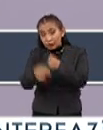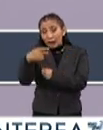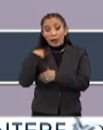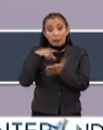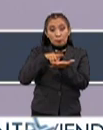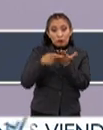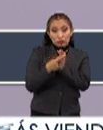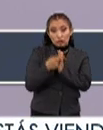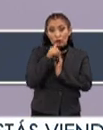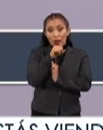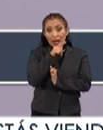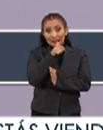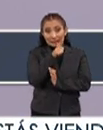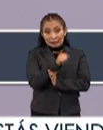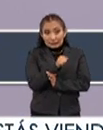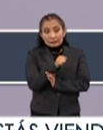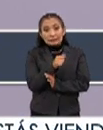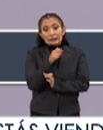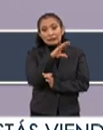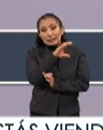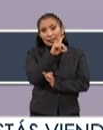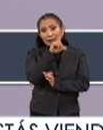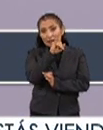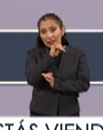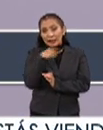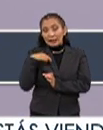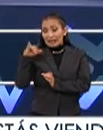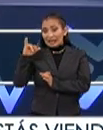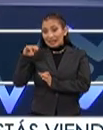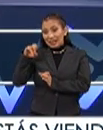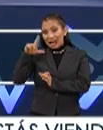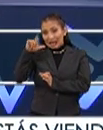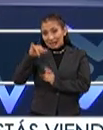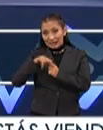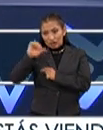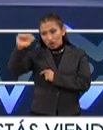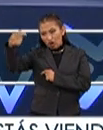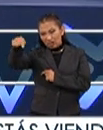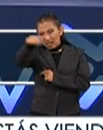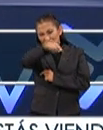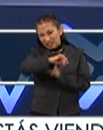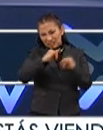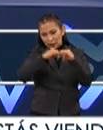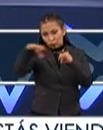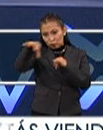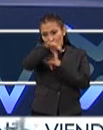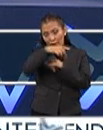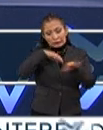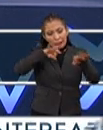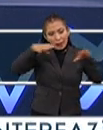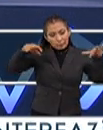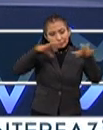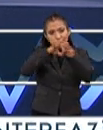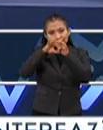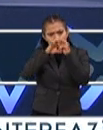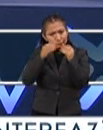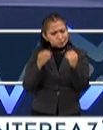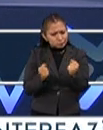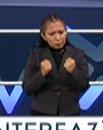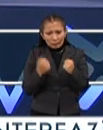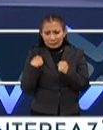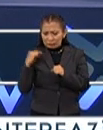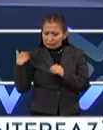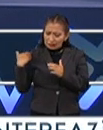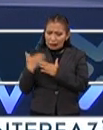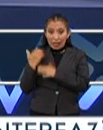del Atlas, en CDI y también INALI y otras instancias, han estado trabajando fuertemente en